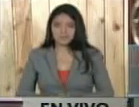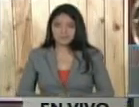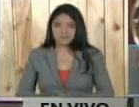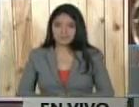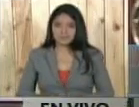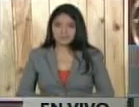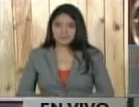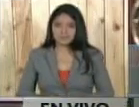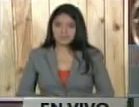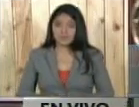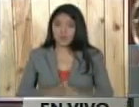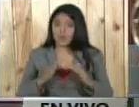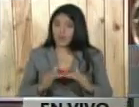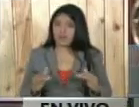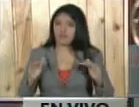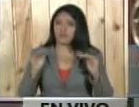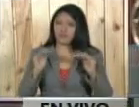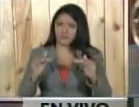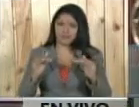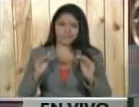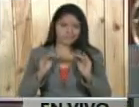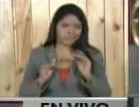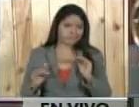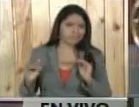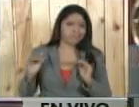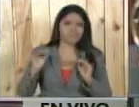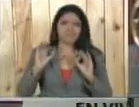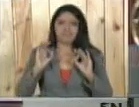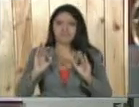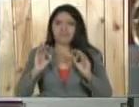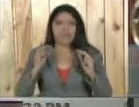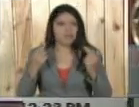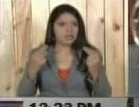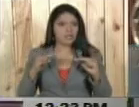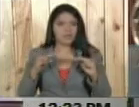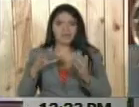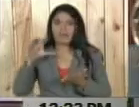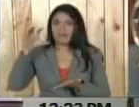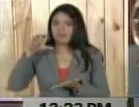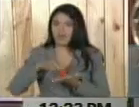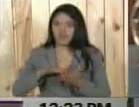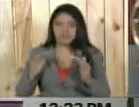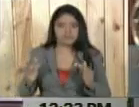con la altura estratégica y el mayor nivel de Estado,